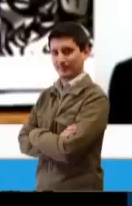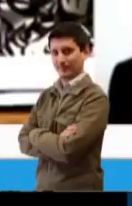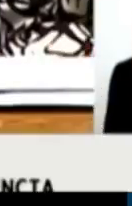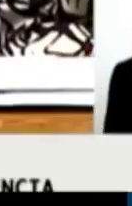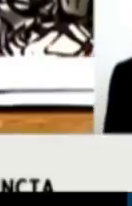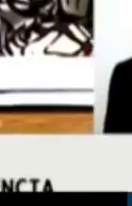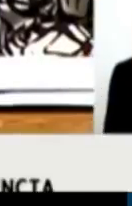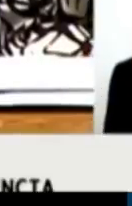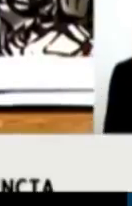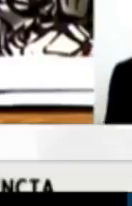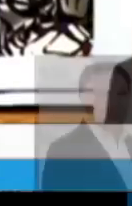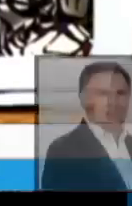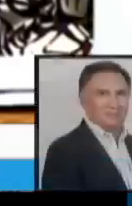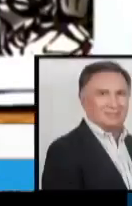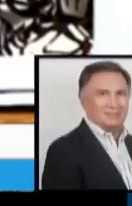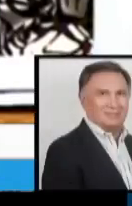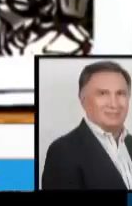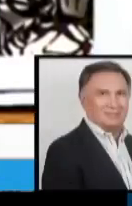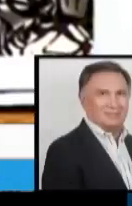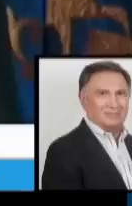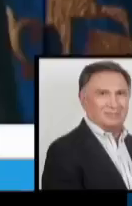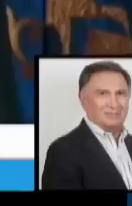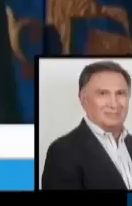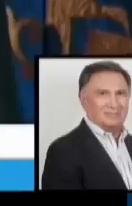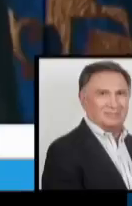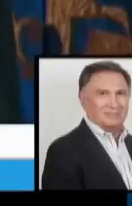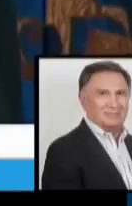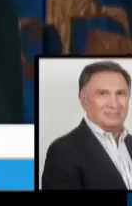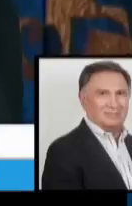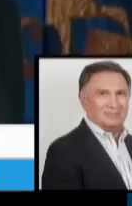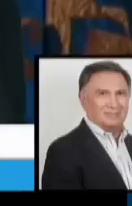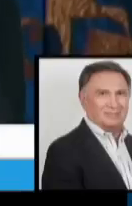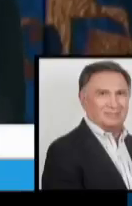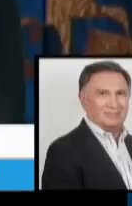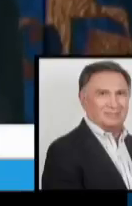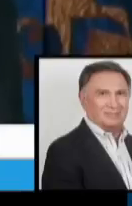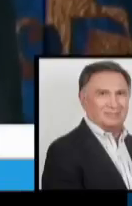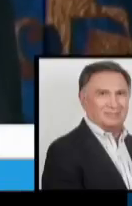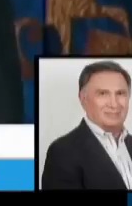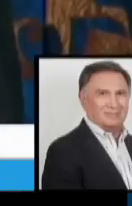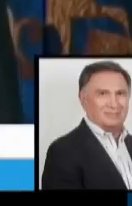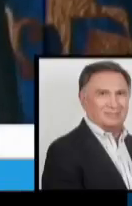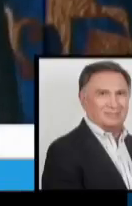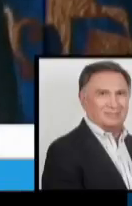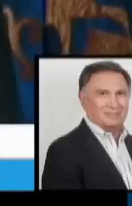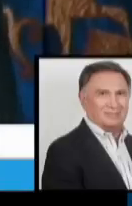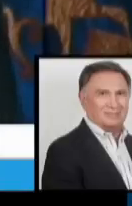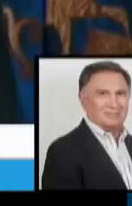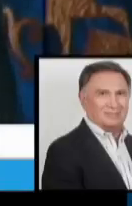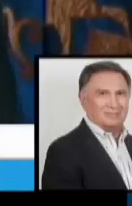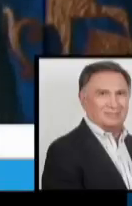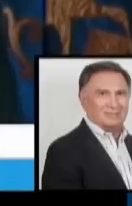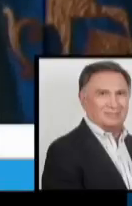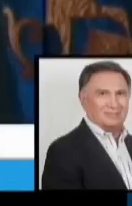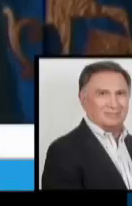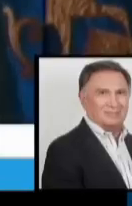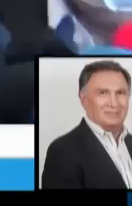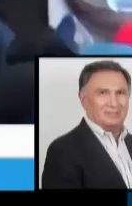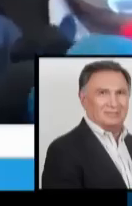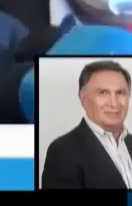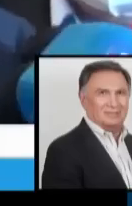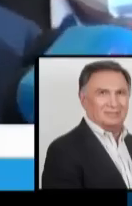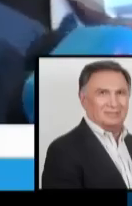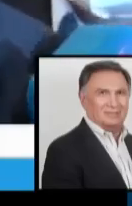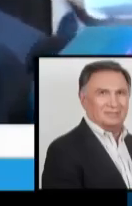esta denuncia, para que investigue quiénes son los involucrados en estas presiones y tráfico de influencia del gobierno. La ministra